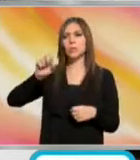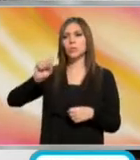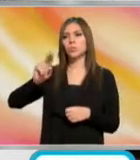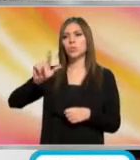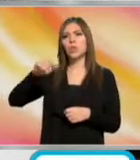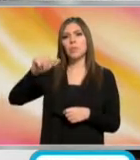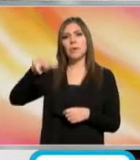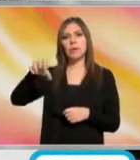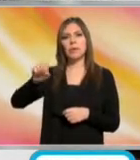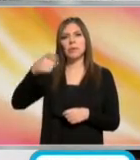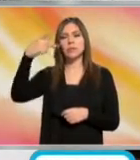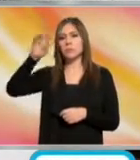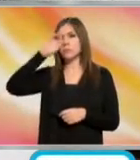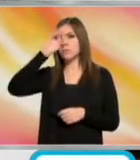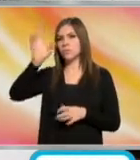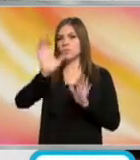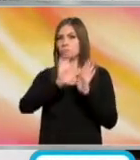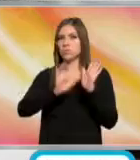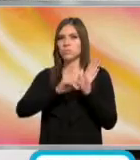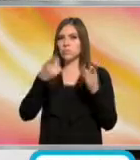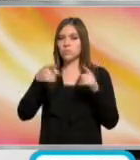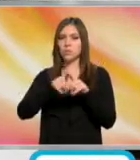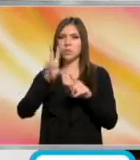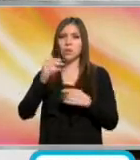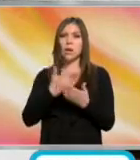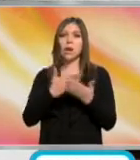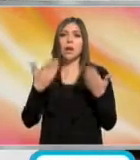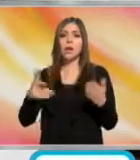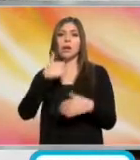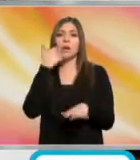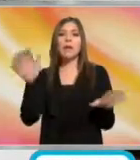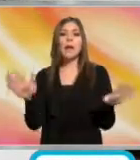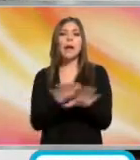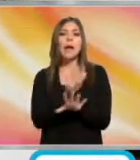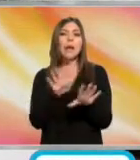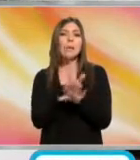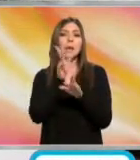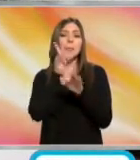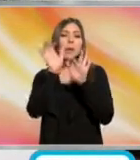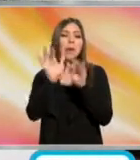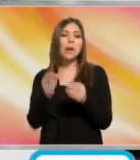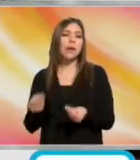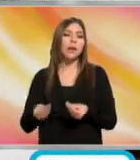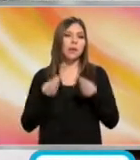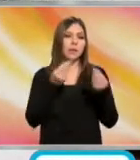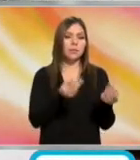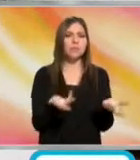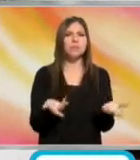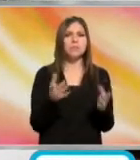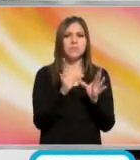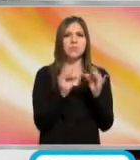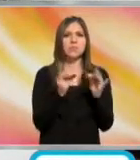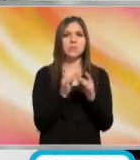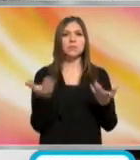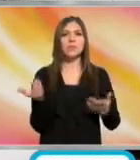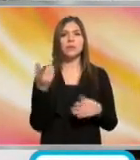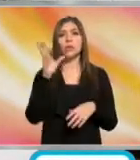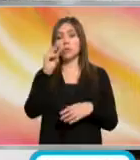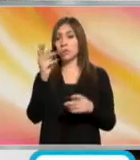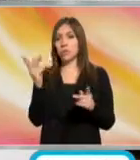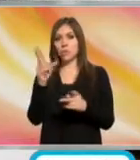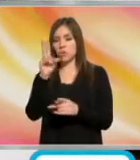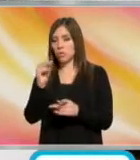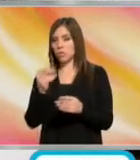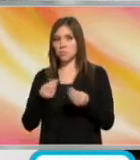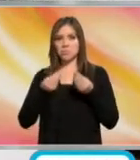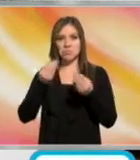ahora tratan de quitarle, de darle un giro a este lenguaje. A ver, cuéntanos, José Luis, no pasaron esta